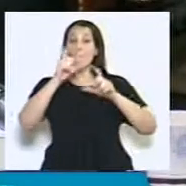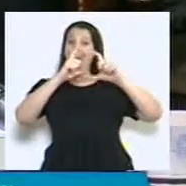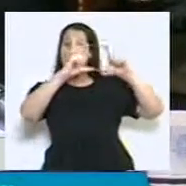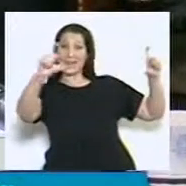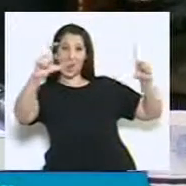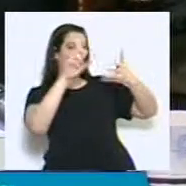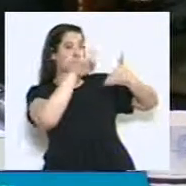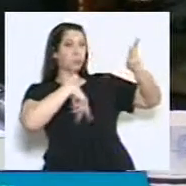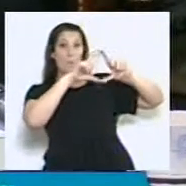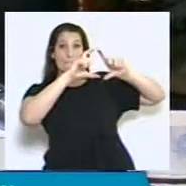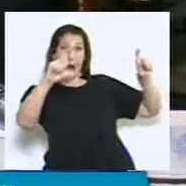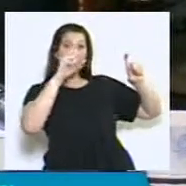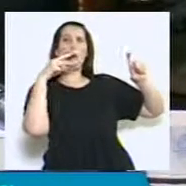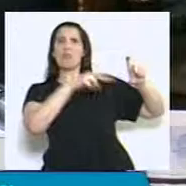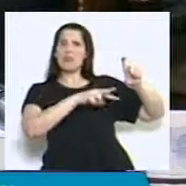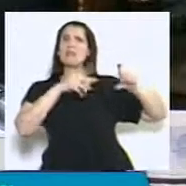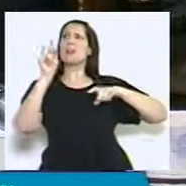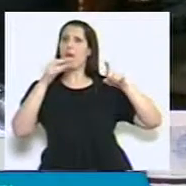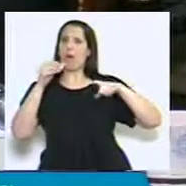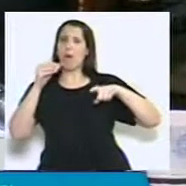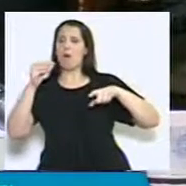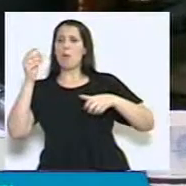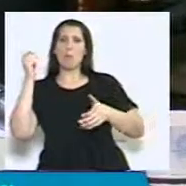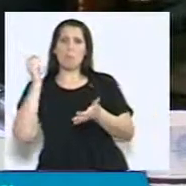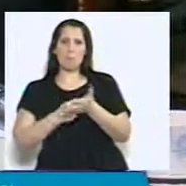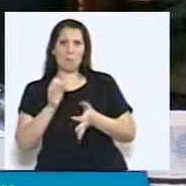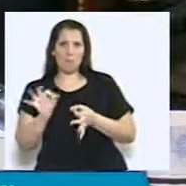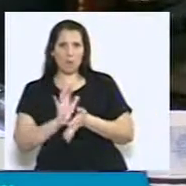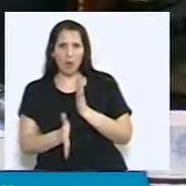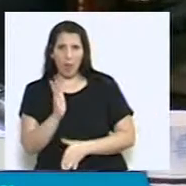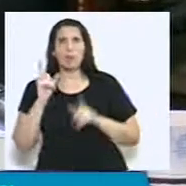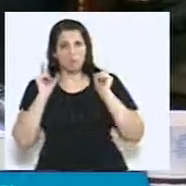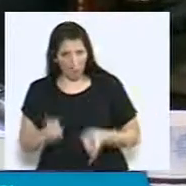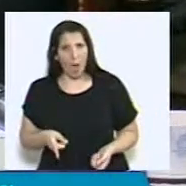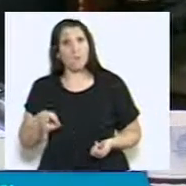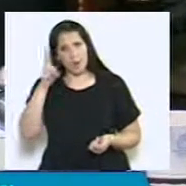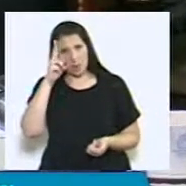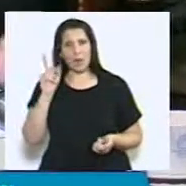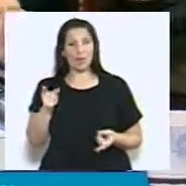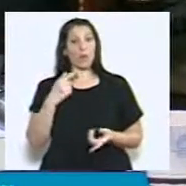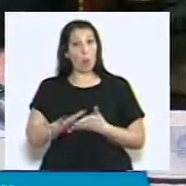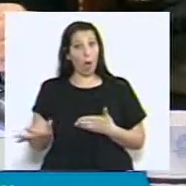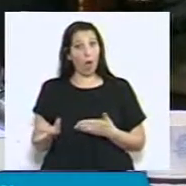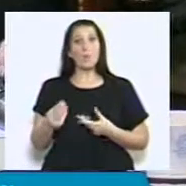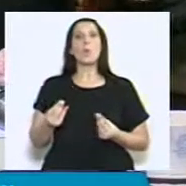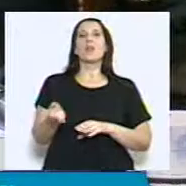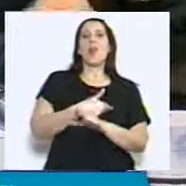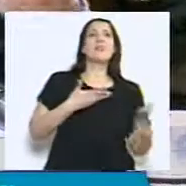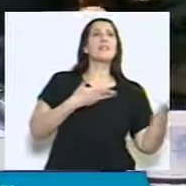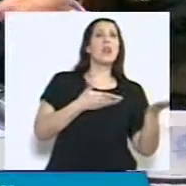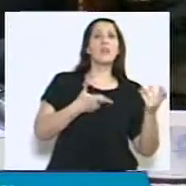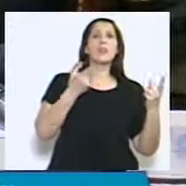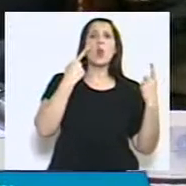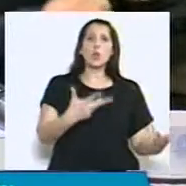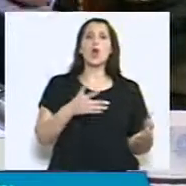los servicios prestados ad honorem, cosa que es realmente una introducción novedosa porque normalmente los servicios que se reconocen son